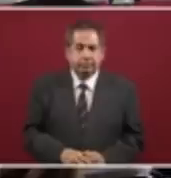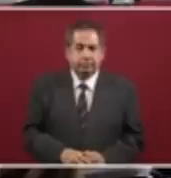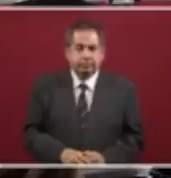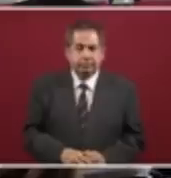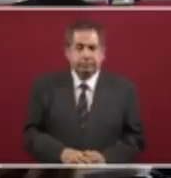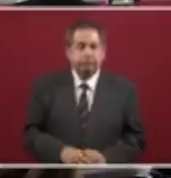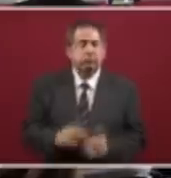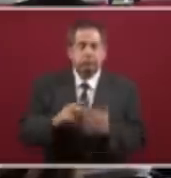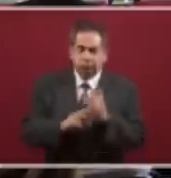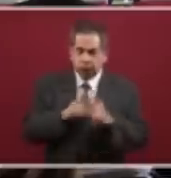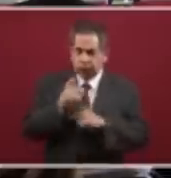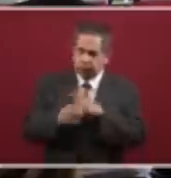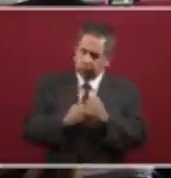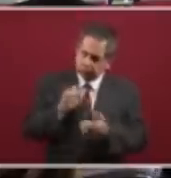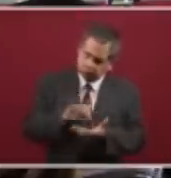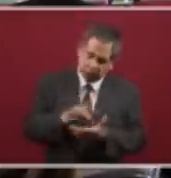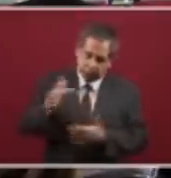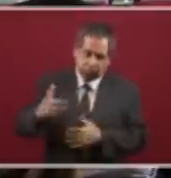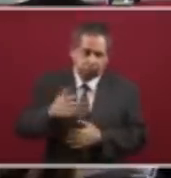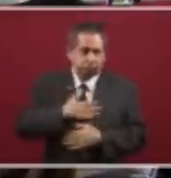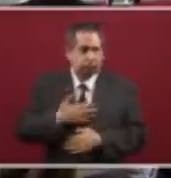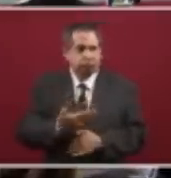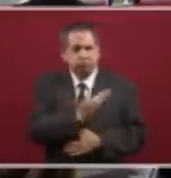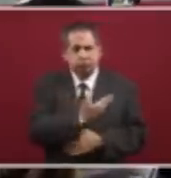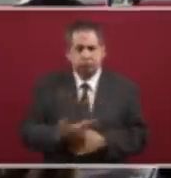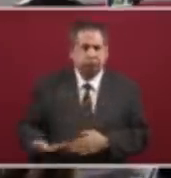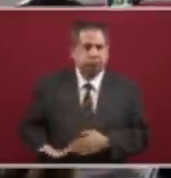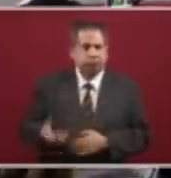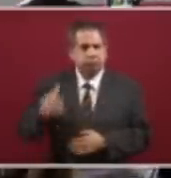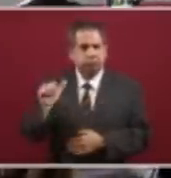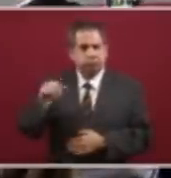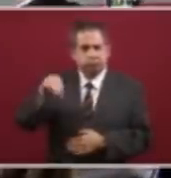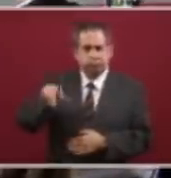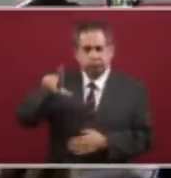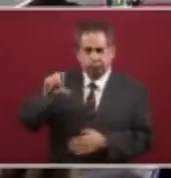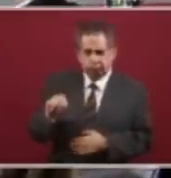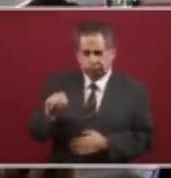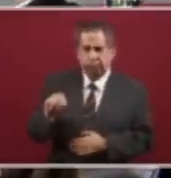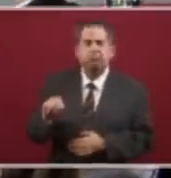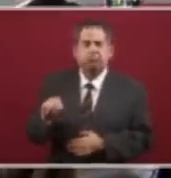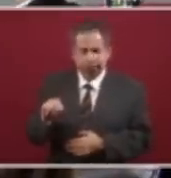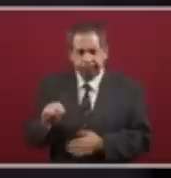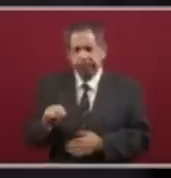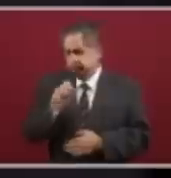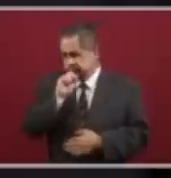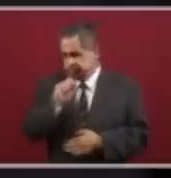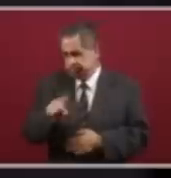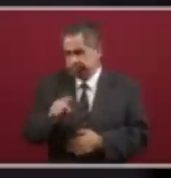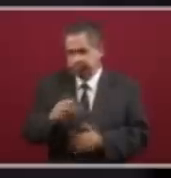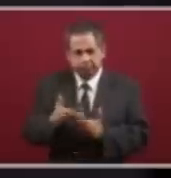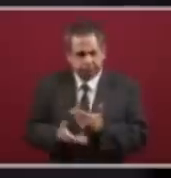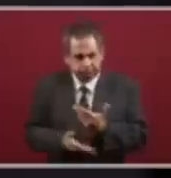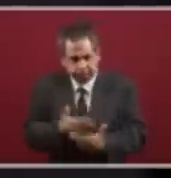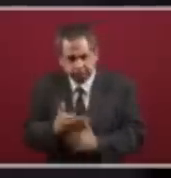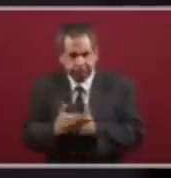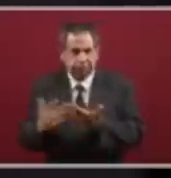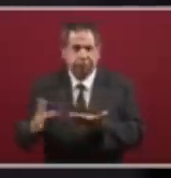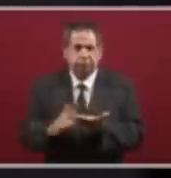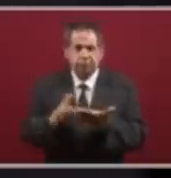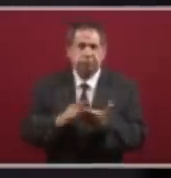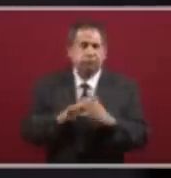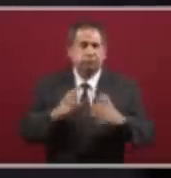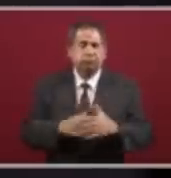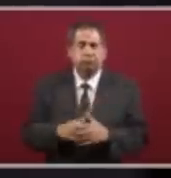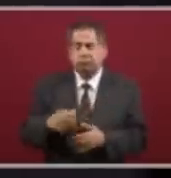reiteramos el agradecimiento a nuestro presidente a andrés manuel lópez obrador así como la disposición y el apoyo de la